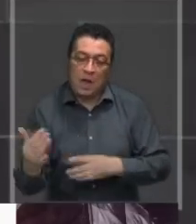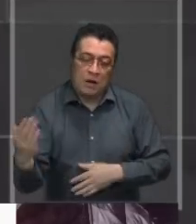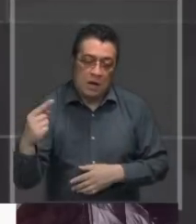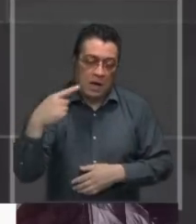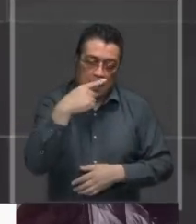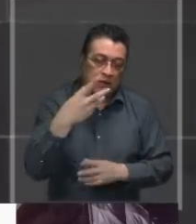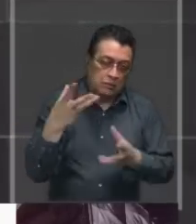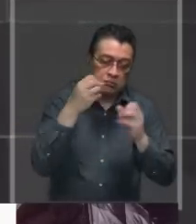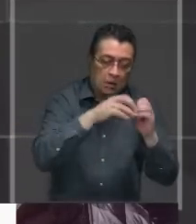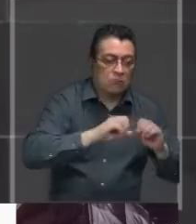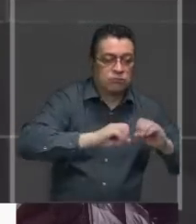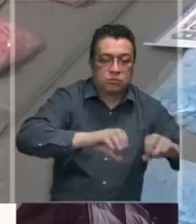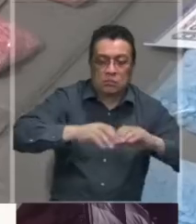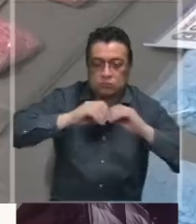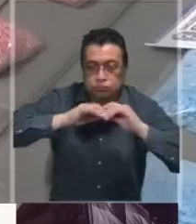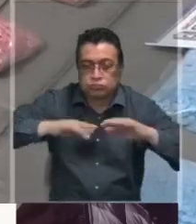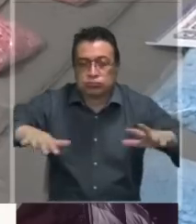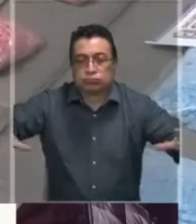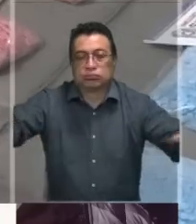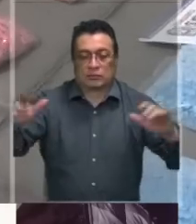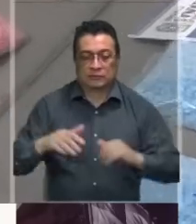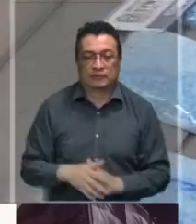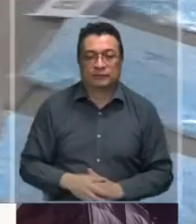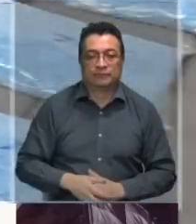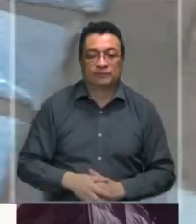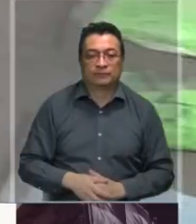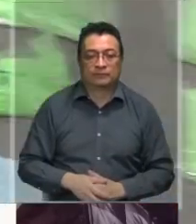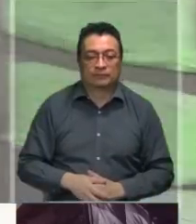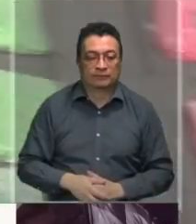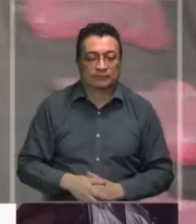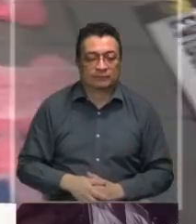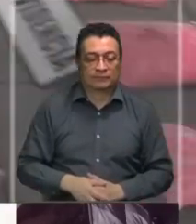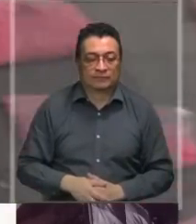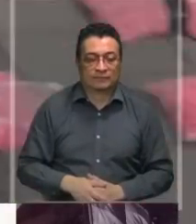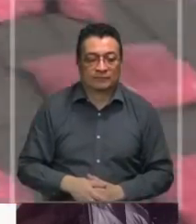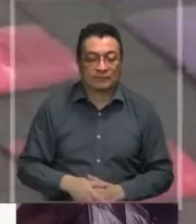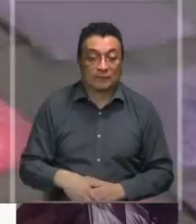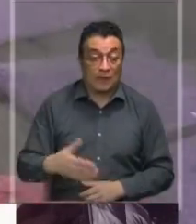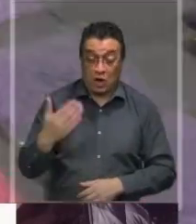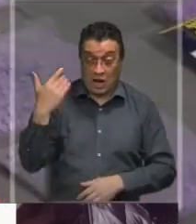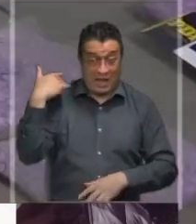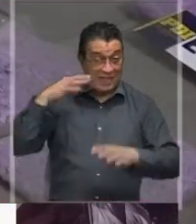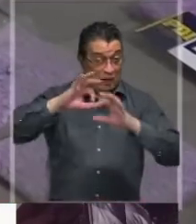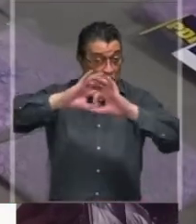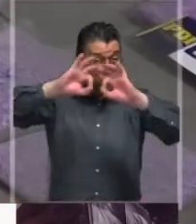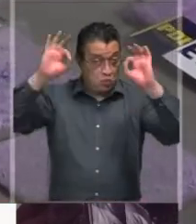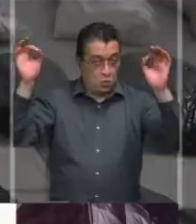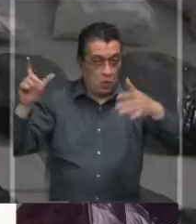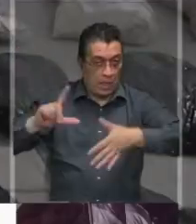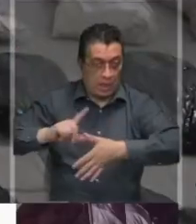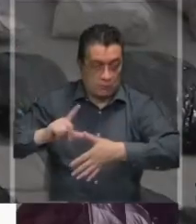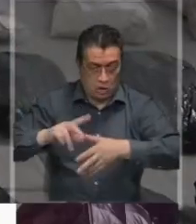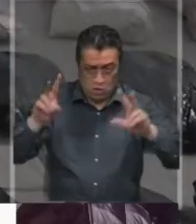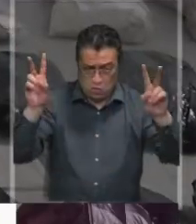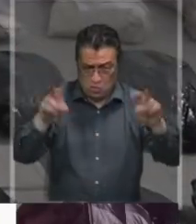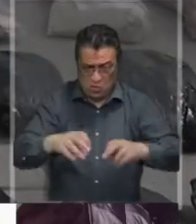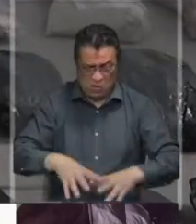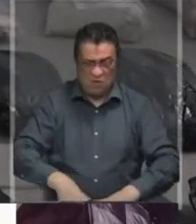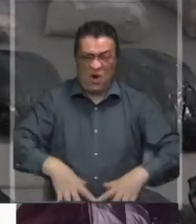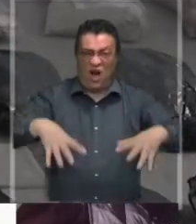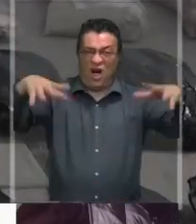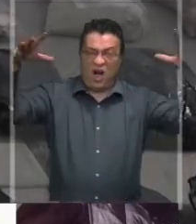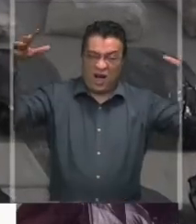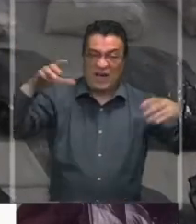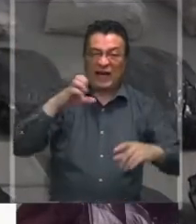y distribución de las sustancias ilícitas. Nunca antes en Latinoamérica se había incautado tal cantidad de